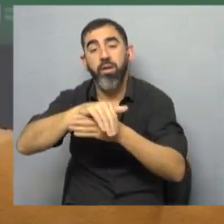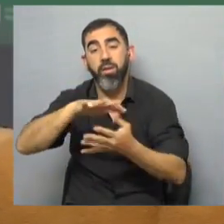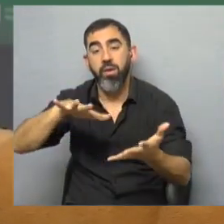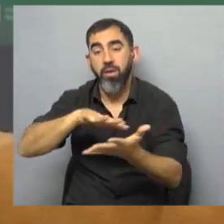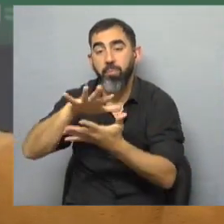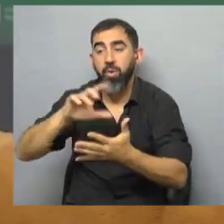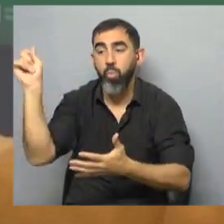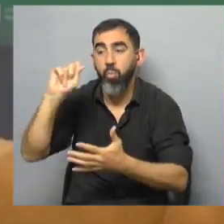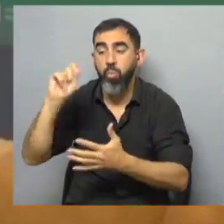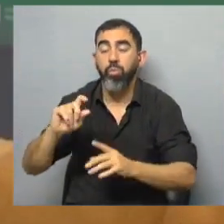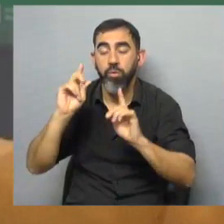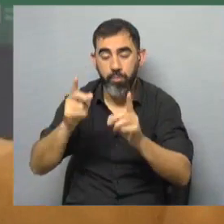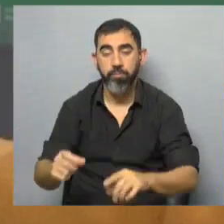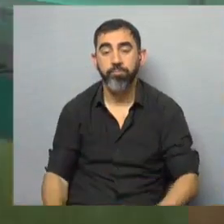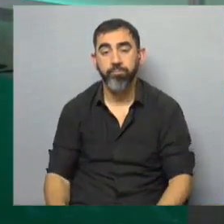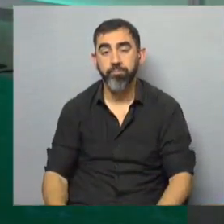públicos más concurridos.